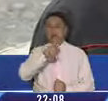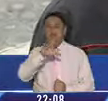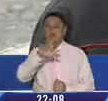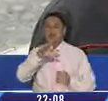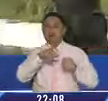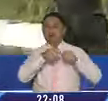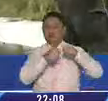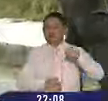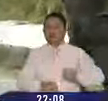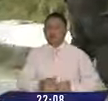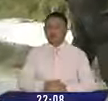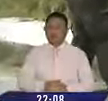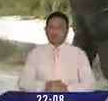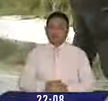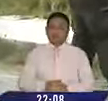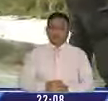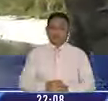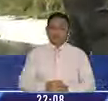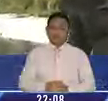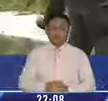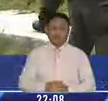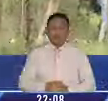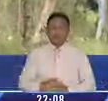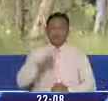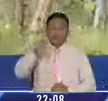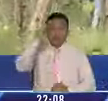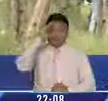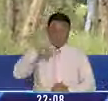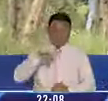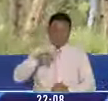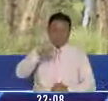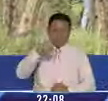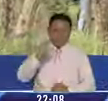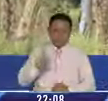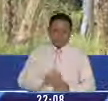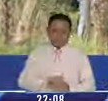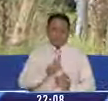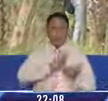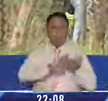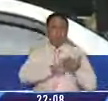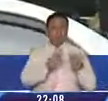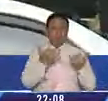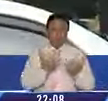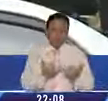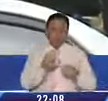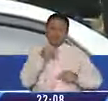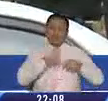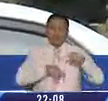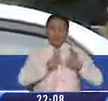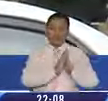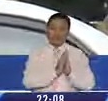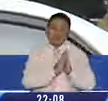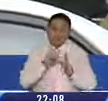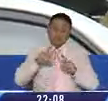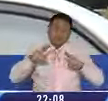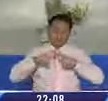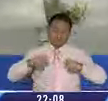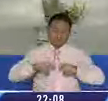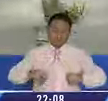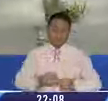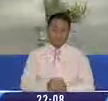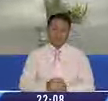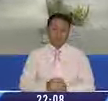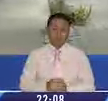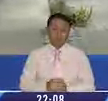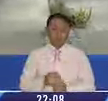de profundidad. Tratamos de conversar con los uniformados, pero nos dijeron que por las investigaciones no nos podían dar declaraciones. Quienes